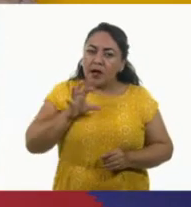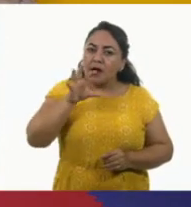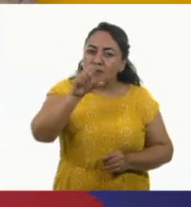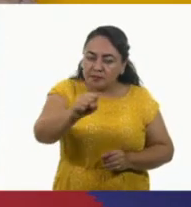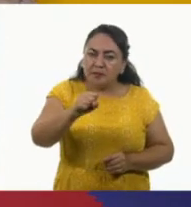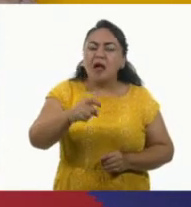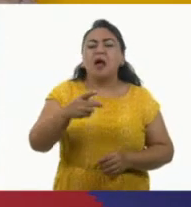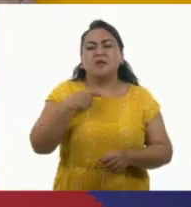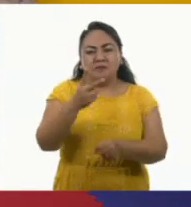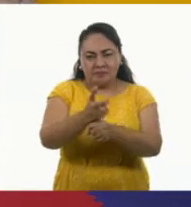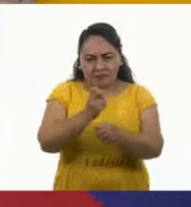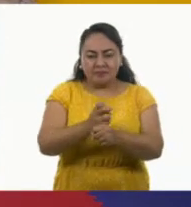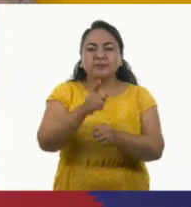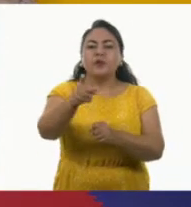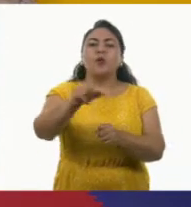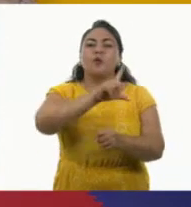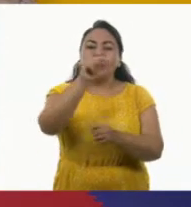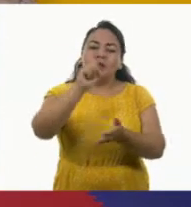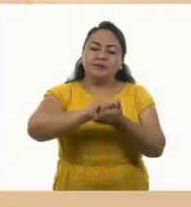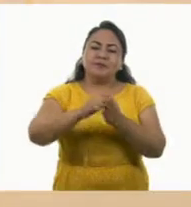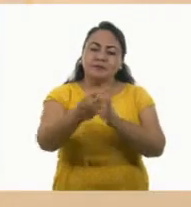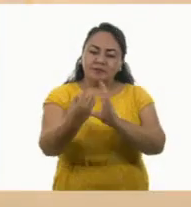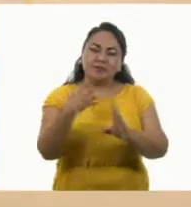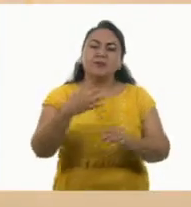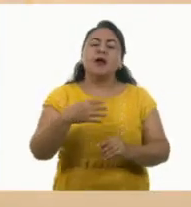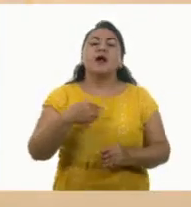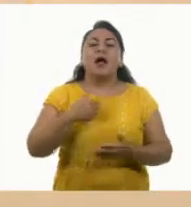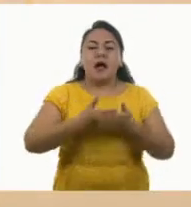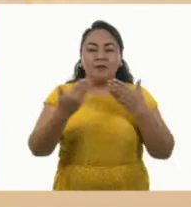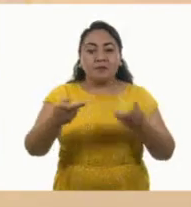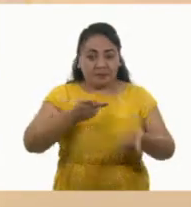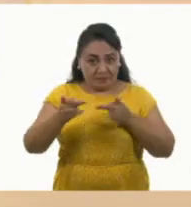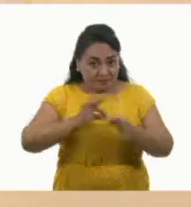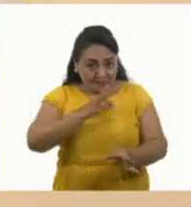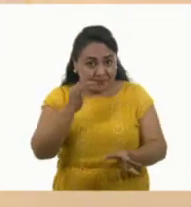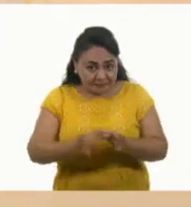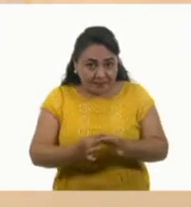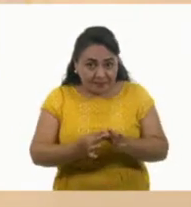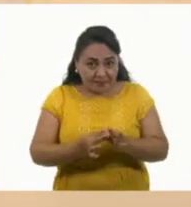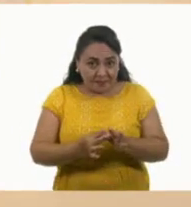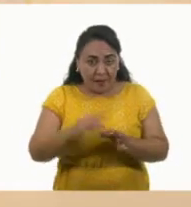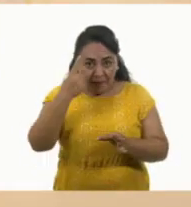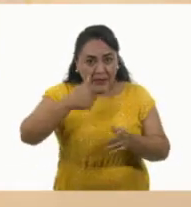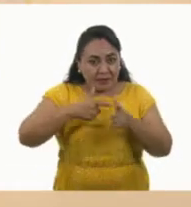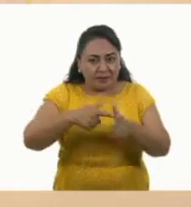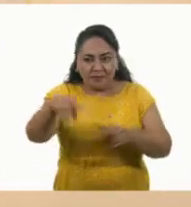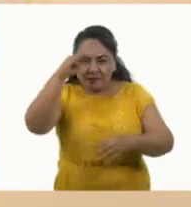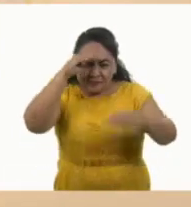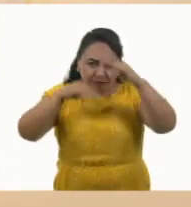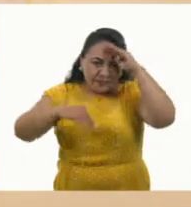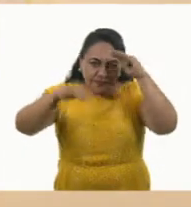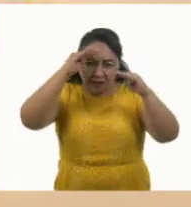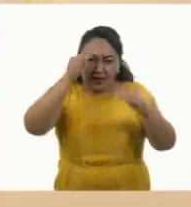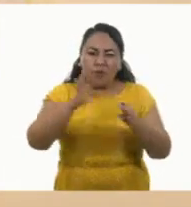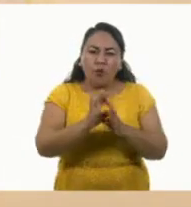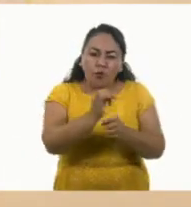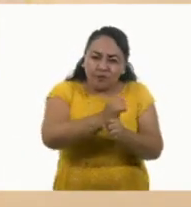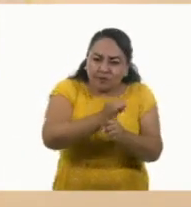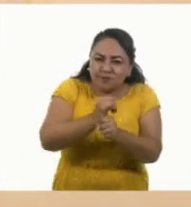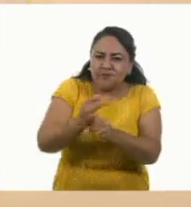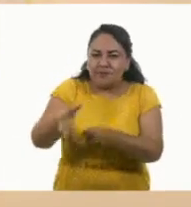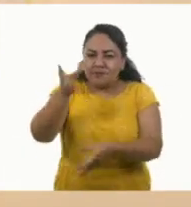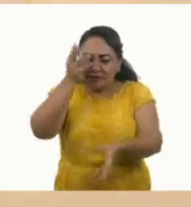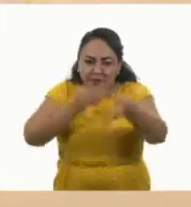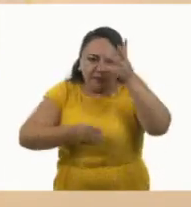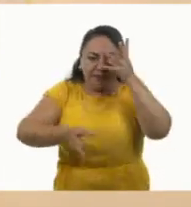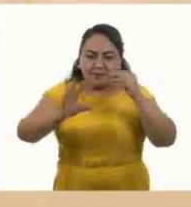escribirla para que puedas consultarla en otro momento. ¿Ya están preparadas y preparados para seguir pensando, explorando y aprendiendo